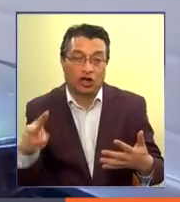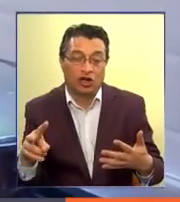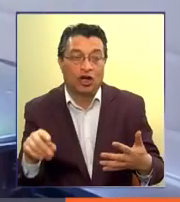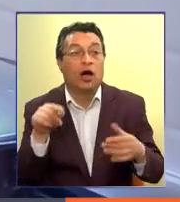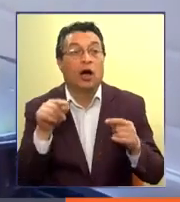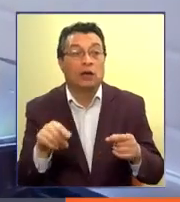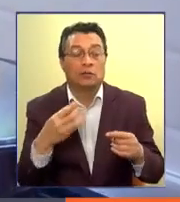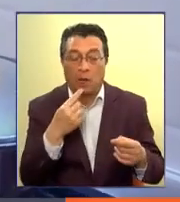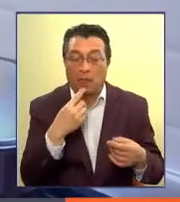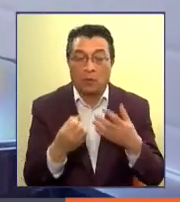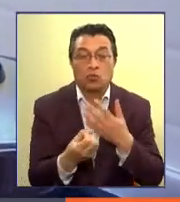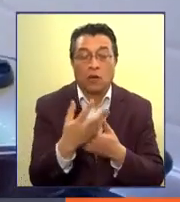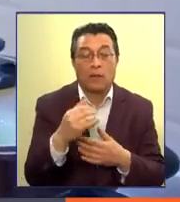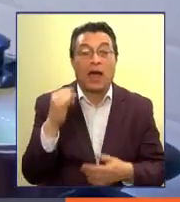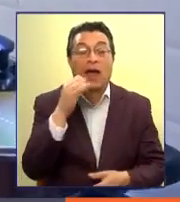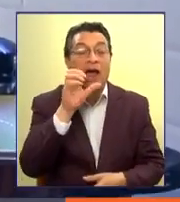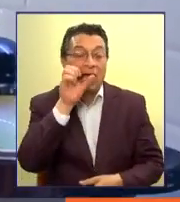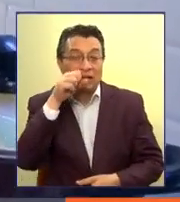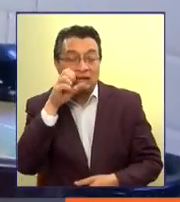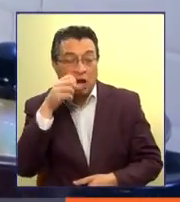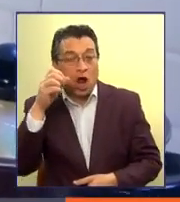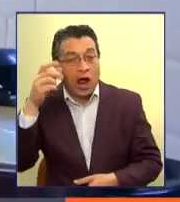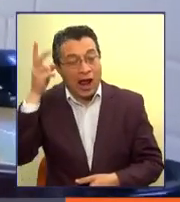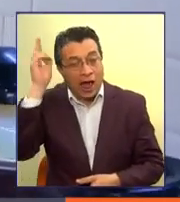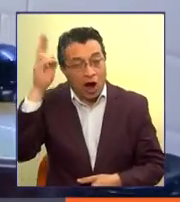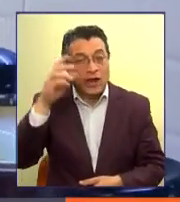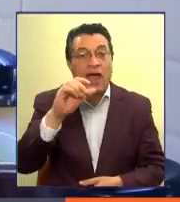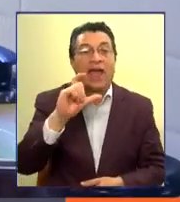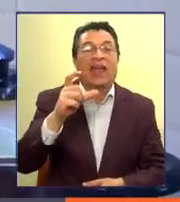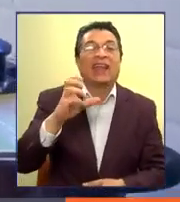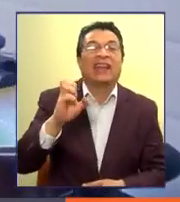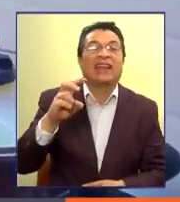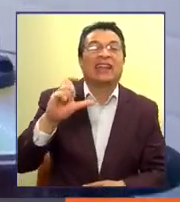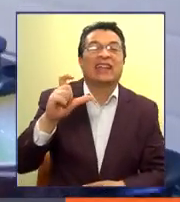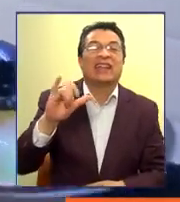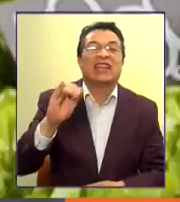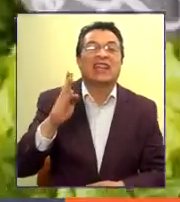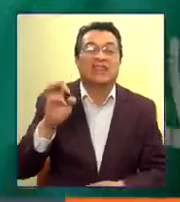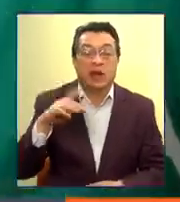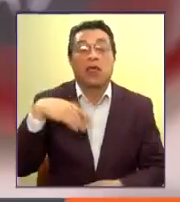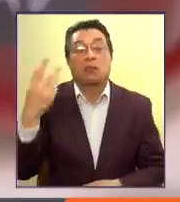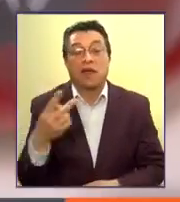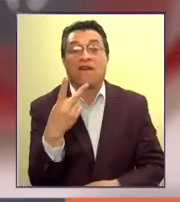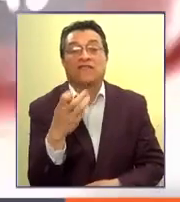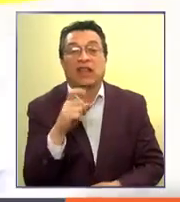más nuevos como la zanahoria jengibre, después seguimos con betarraga.